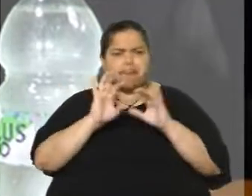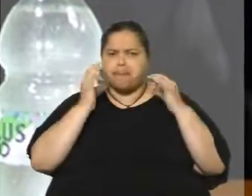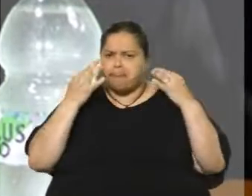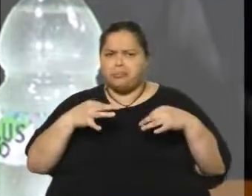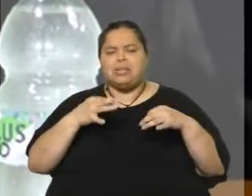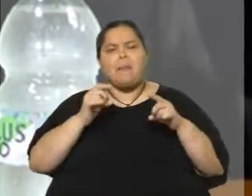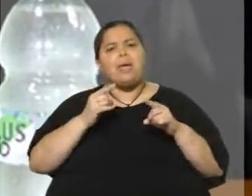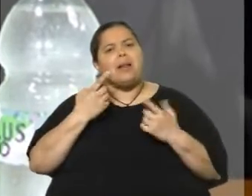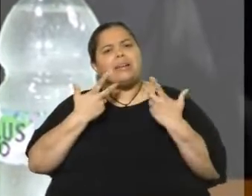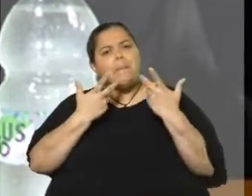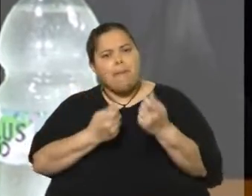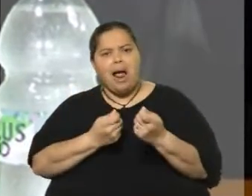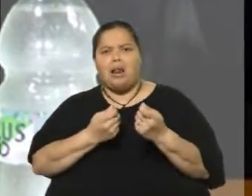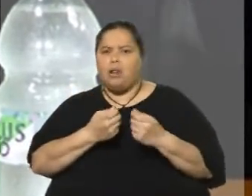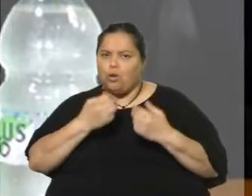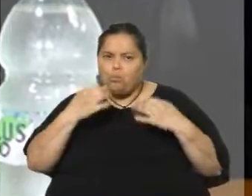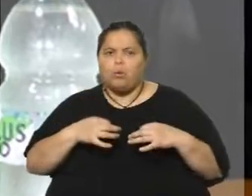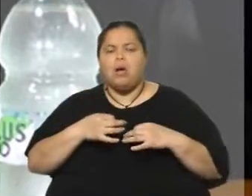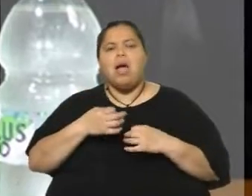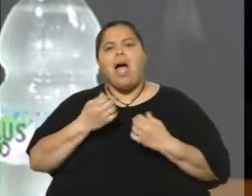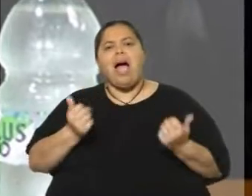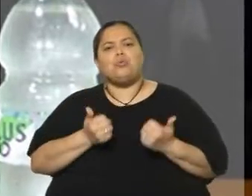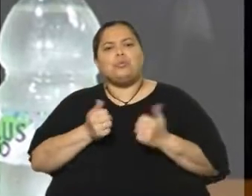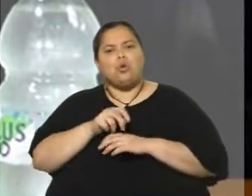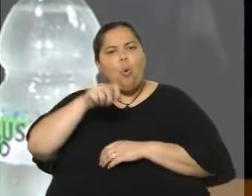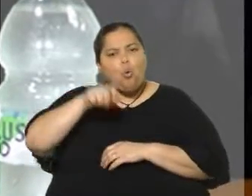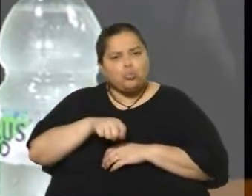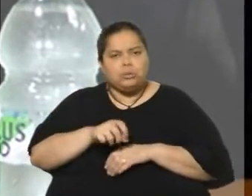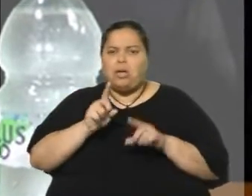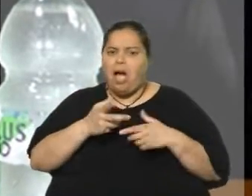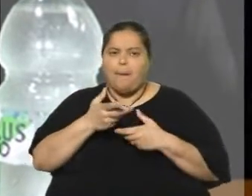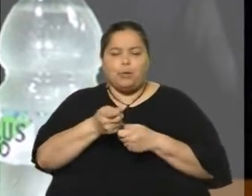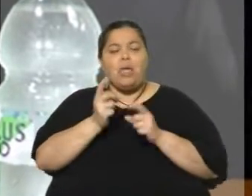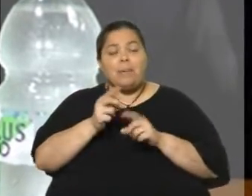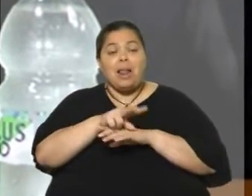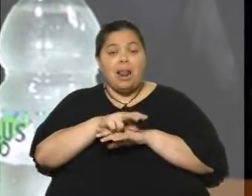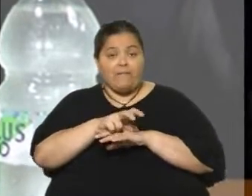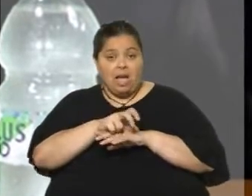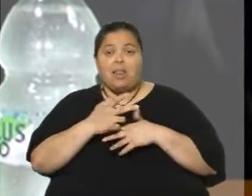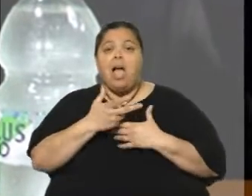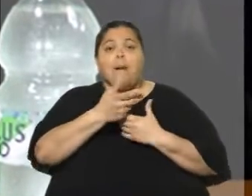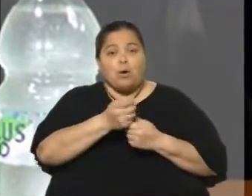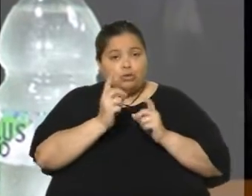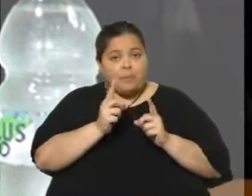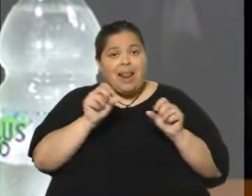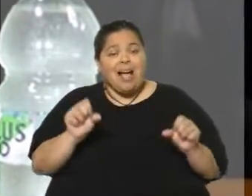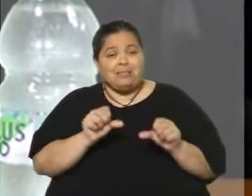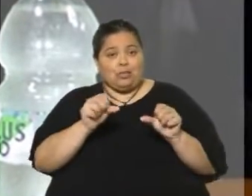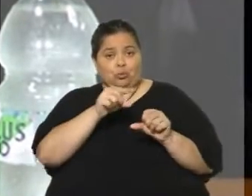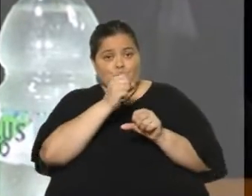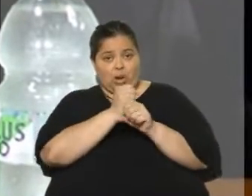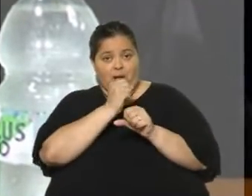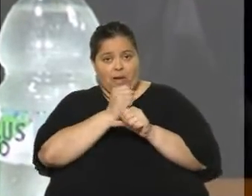respaldo irrestricto a la actuación de la justicia y a la Fiscalía General de la Nación, que está llevando adelante